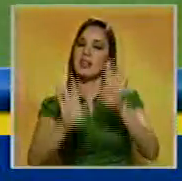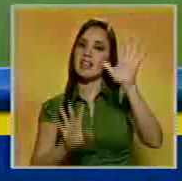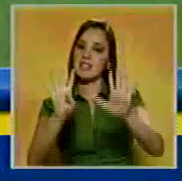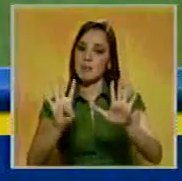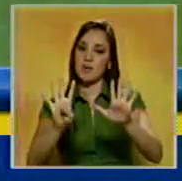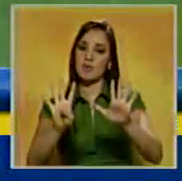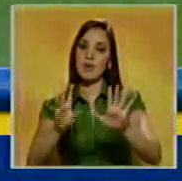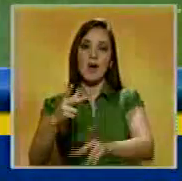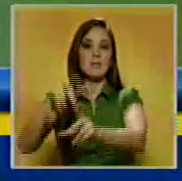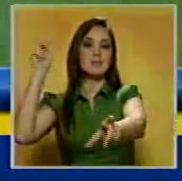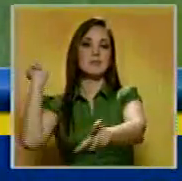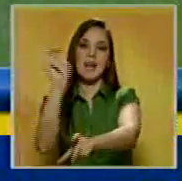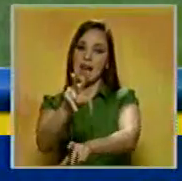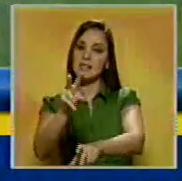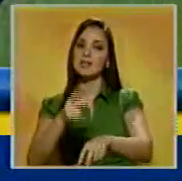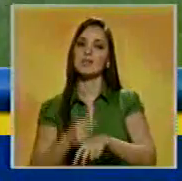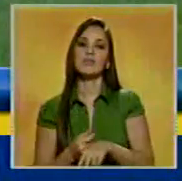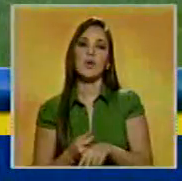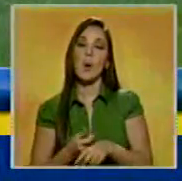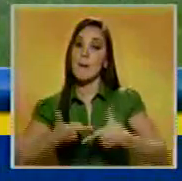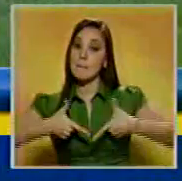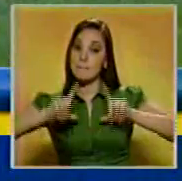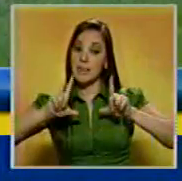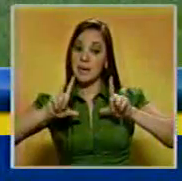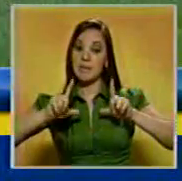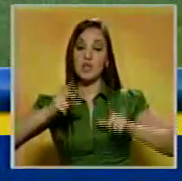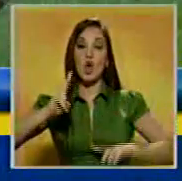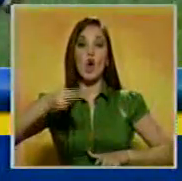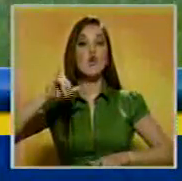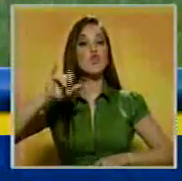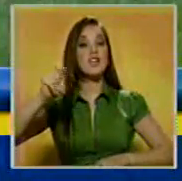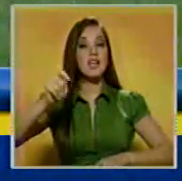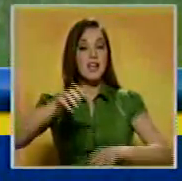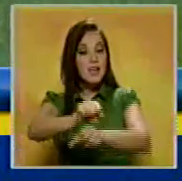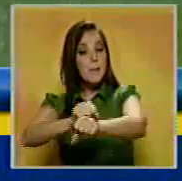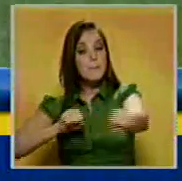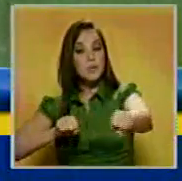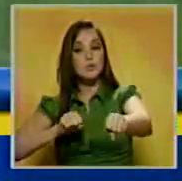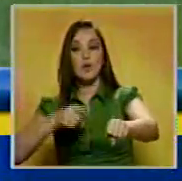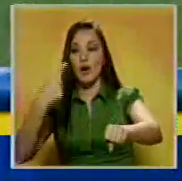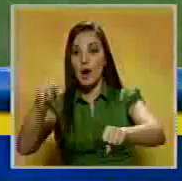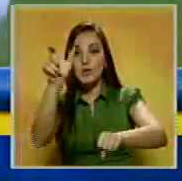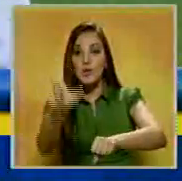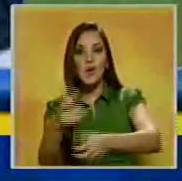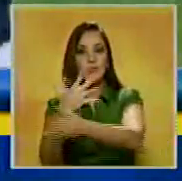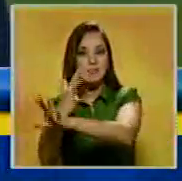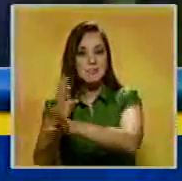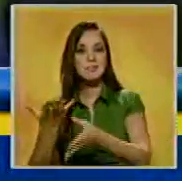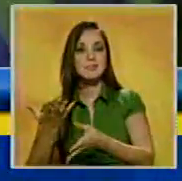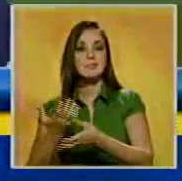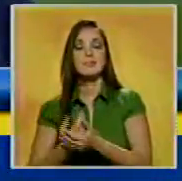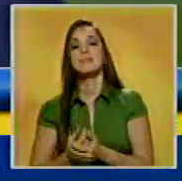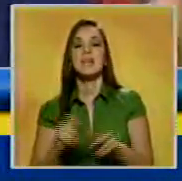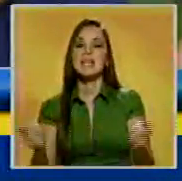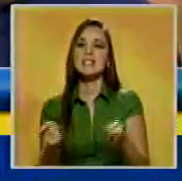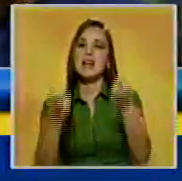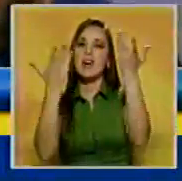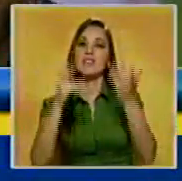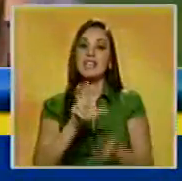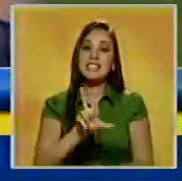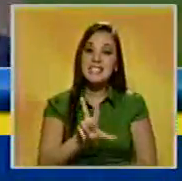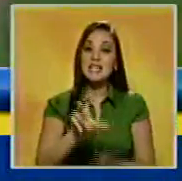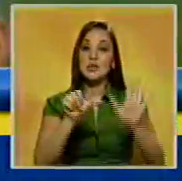tras lanzar por un episodio en el que permitió un hit y ponchó a un rival. Salvado 367 de su